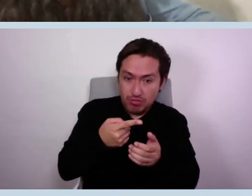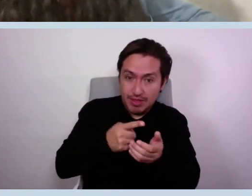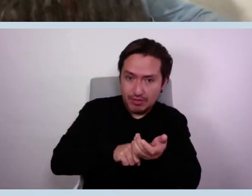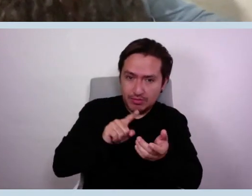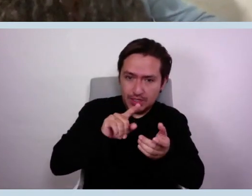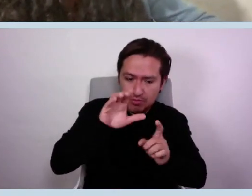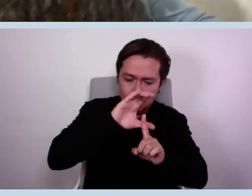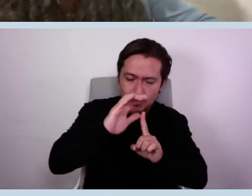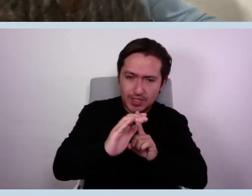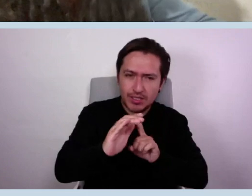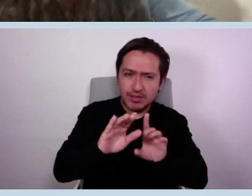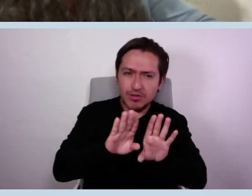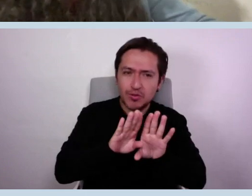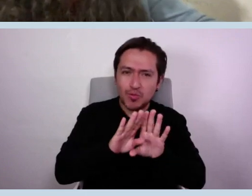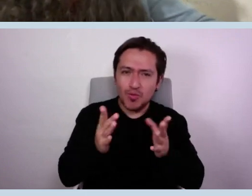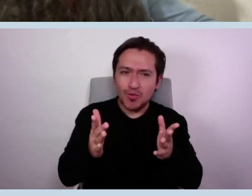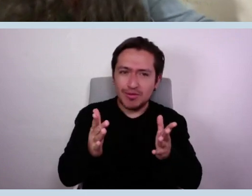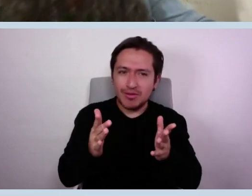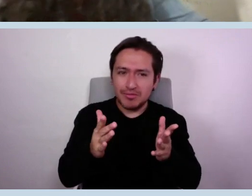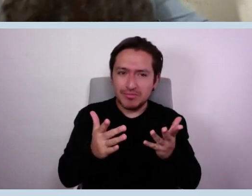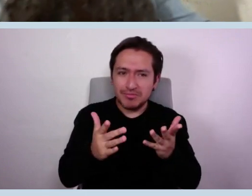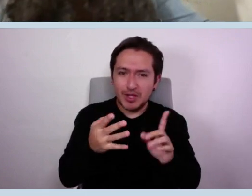Oh potente